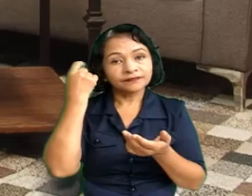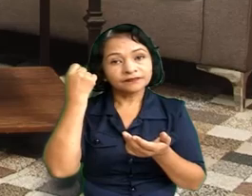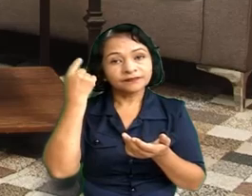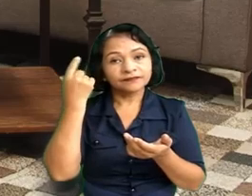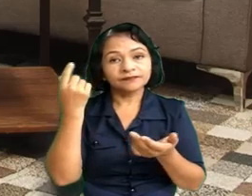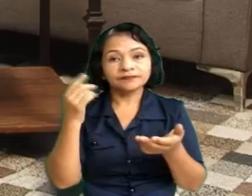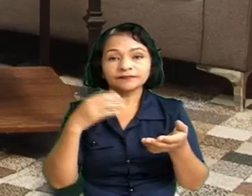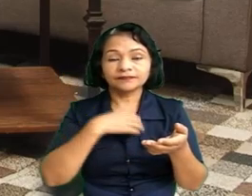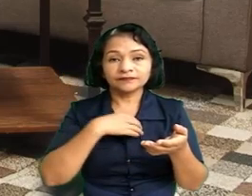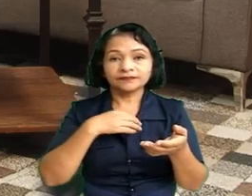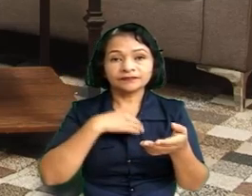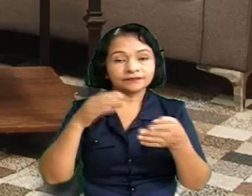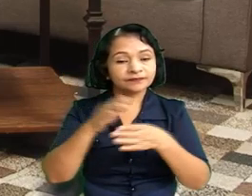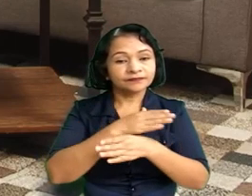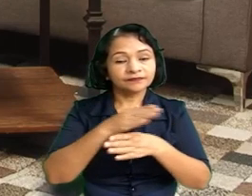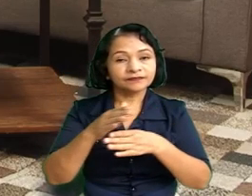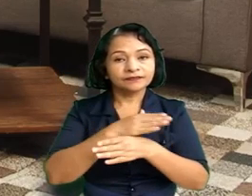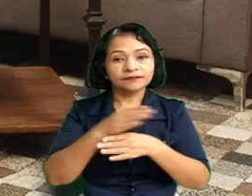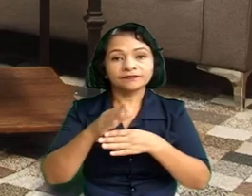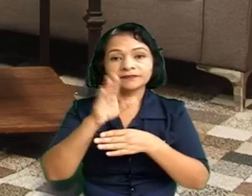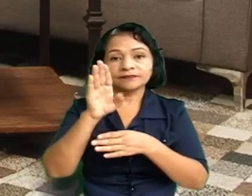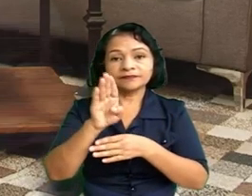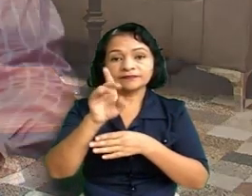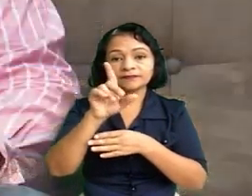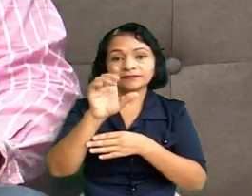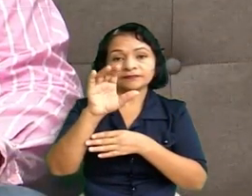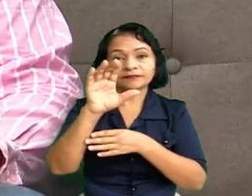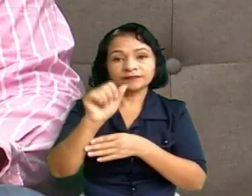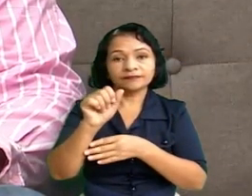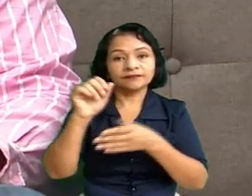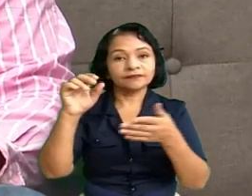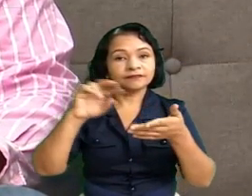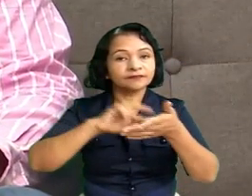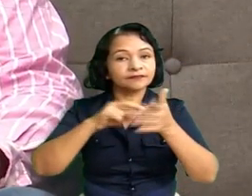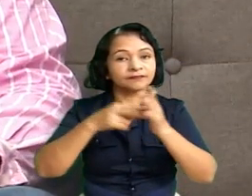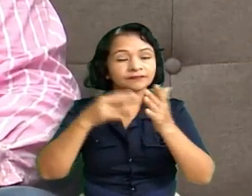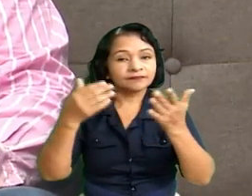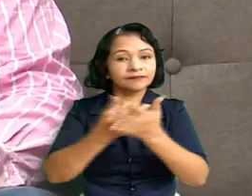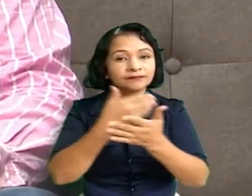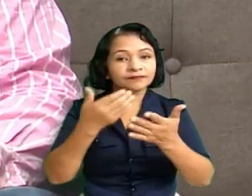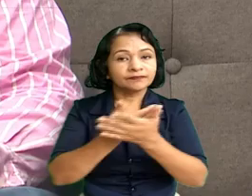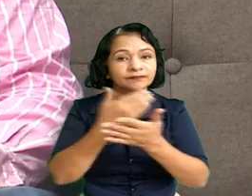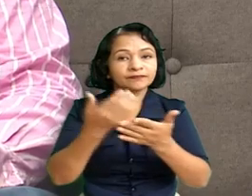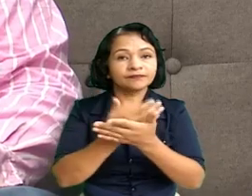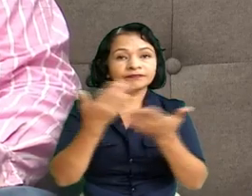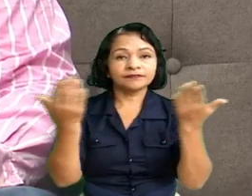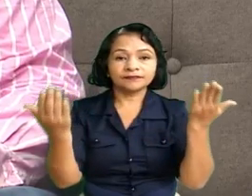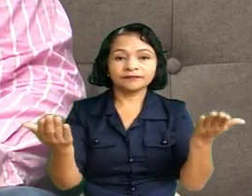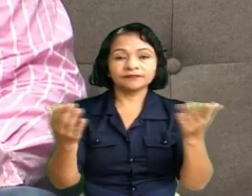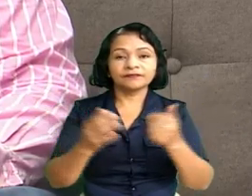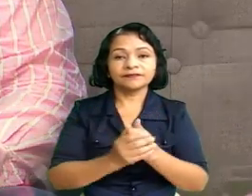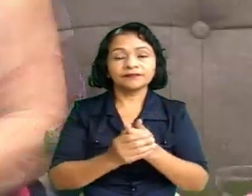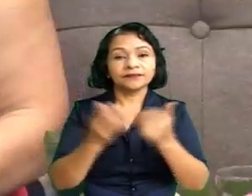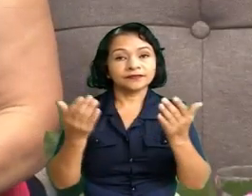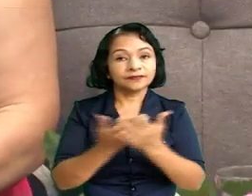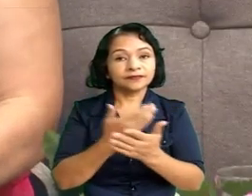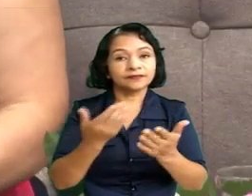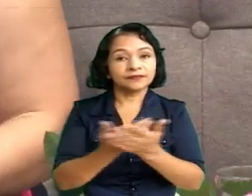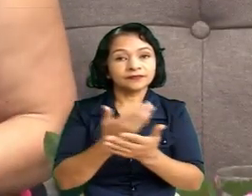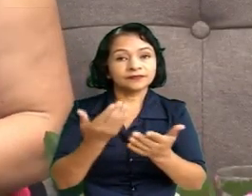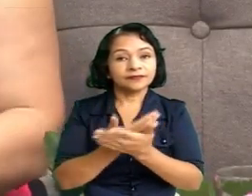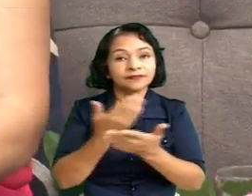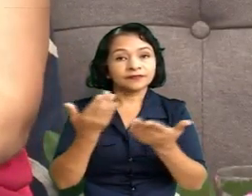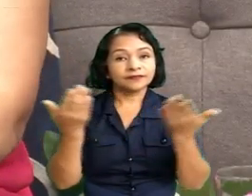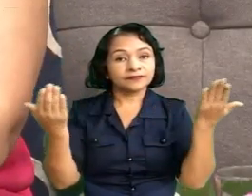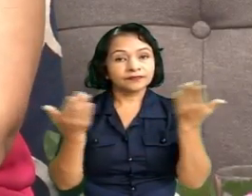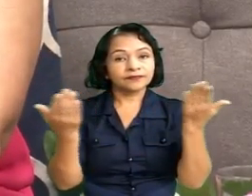esa multidimensionalidad de Blanca Arao, ¿qué significa para las nuevas generaciones? Bueno, para las nuevas generaciones yo